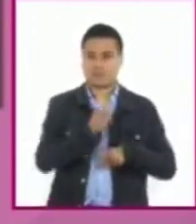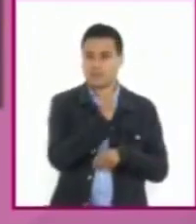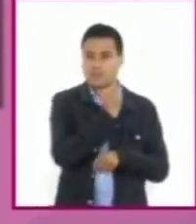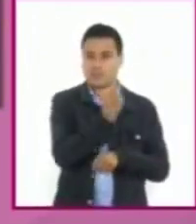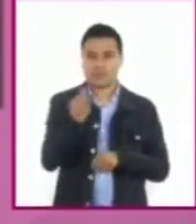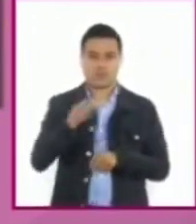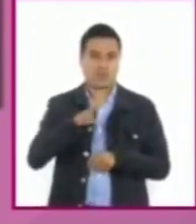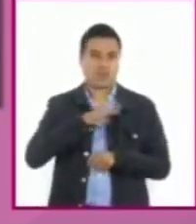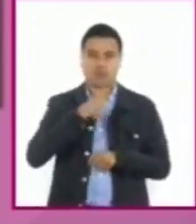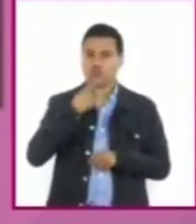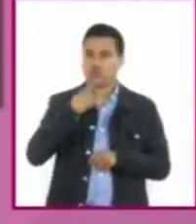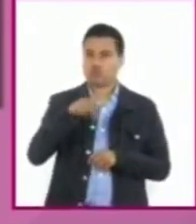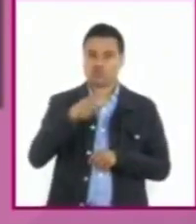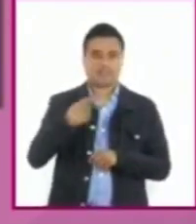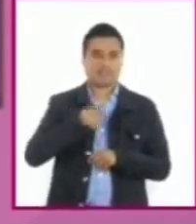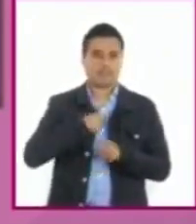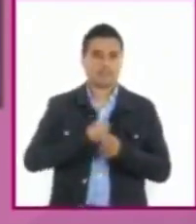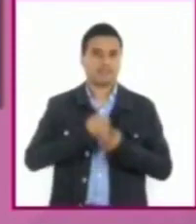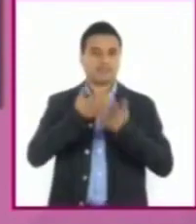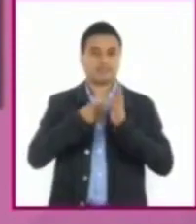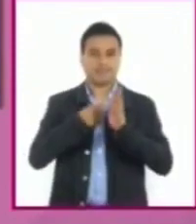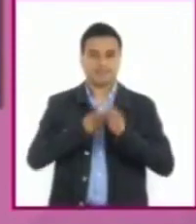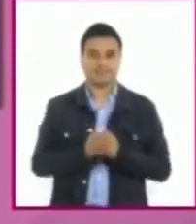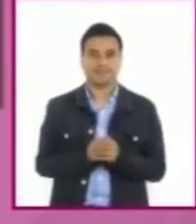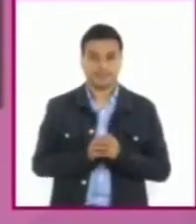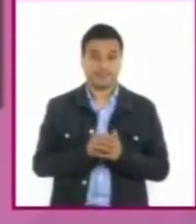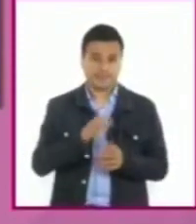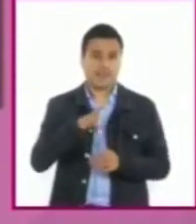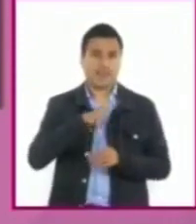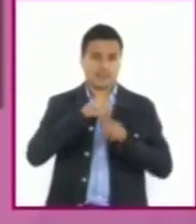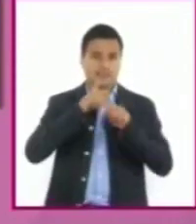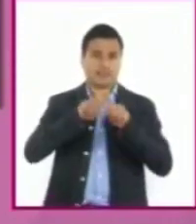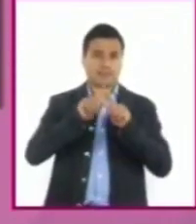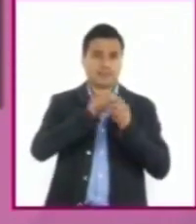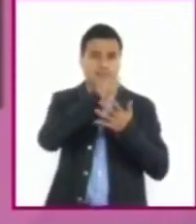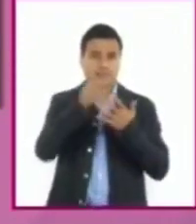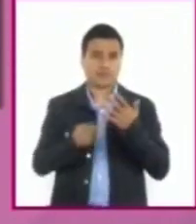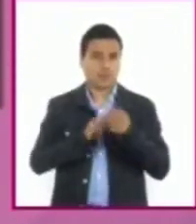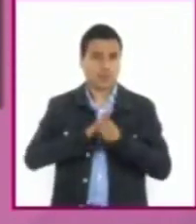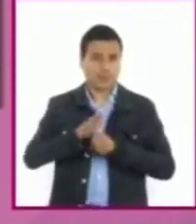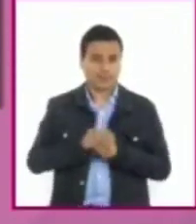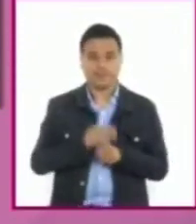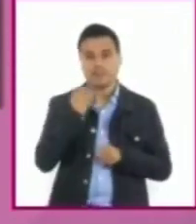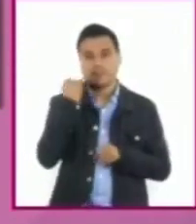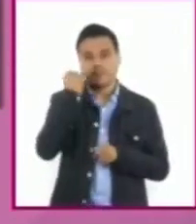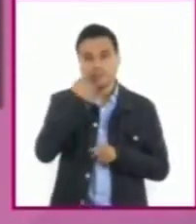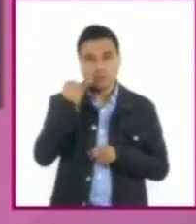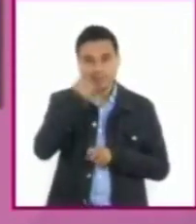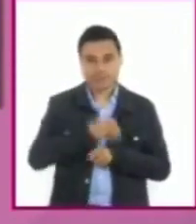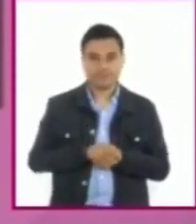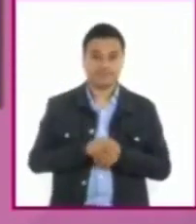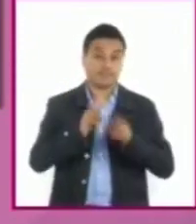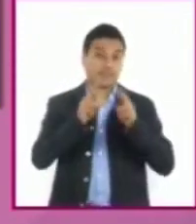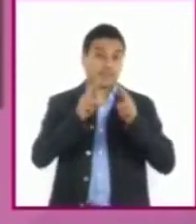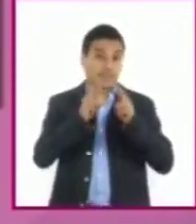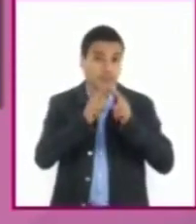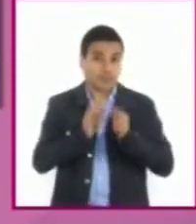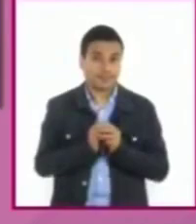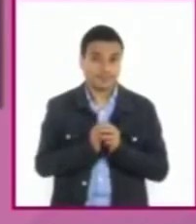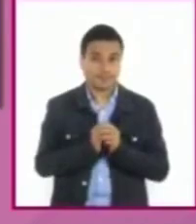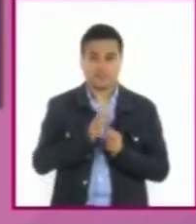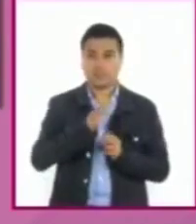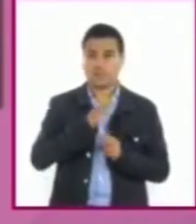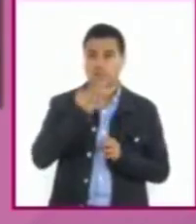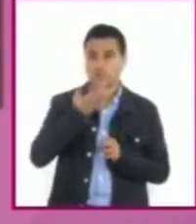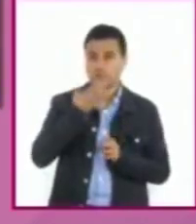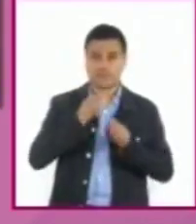como parte de su identidad. Algunas de estas expresiones culturales son la lengua, la religión, las